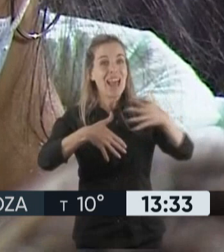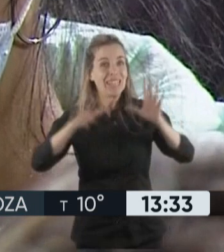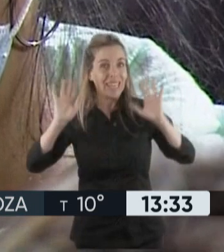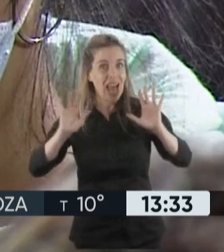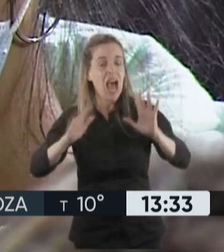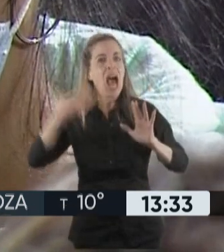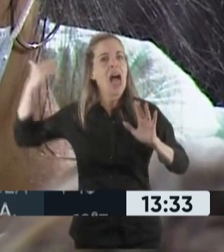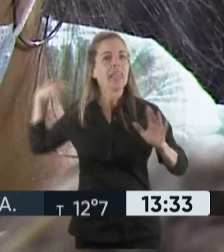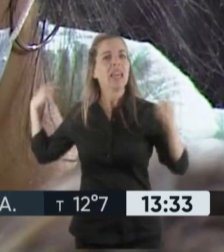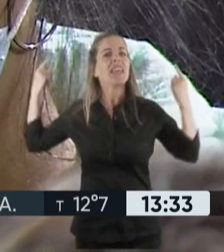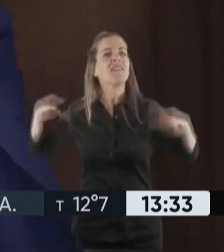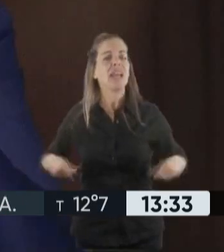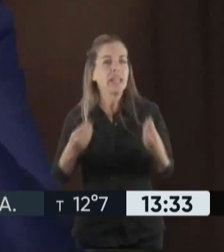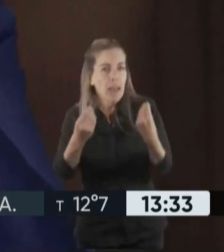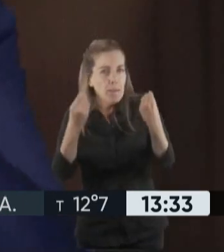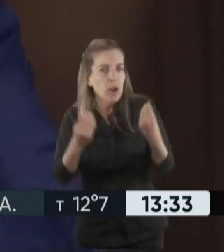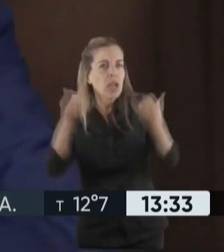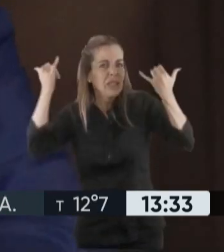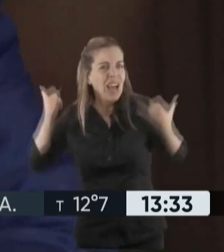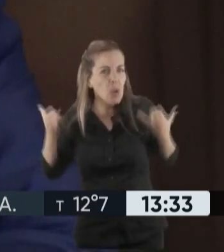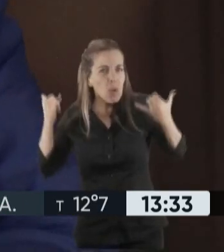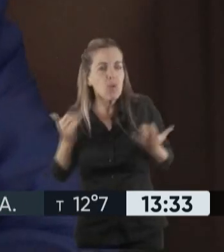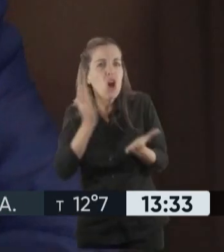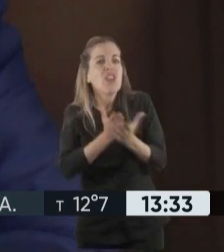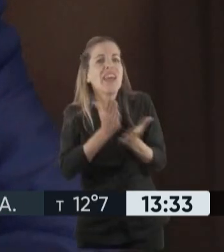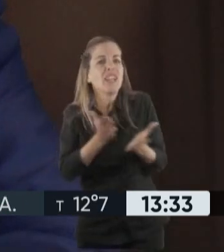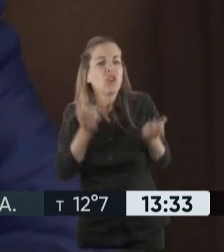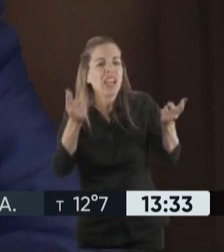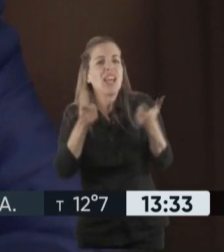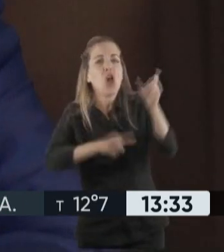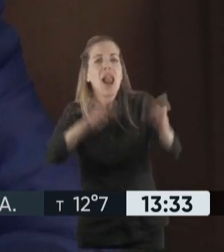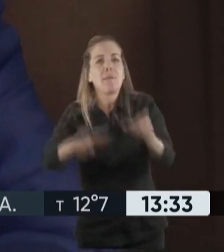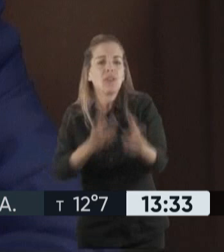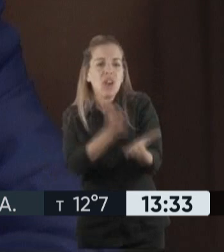porque siempre tuvo derechos distintos que le dio a su pueblo.